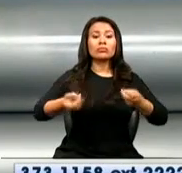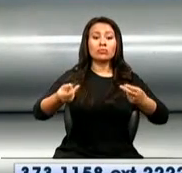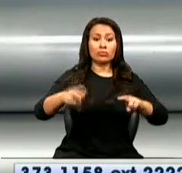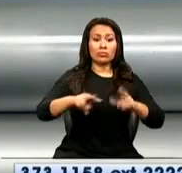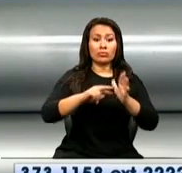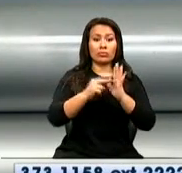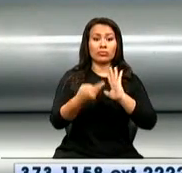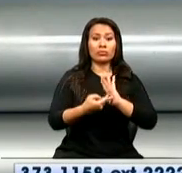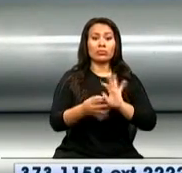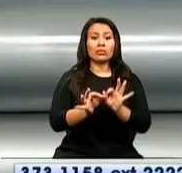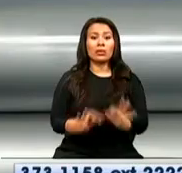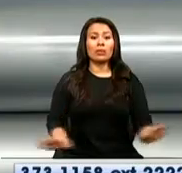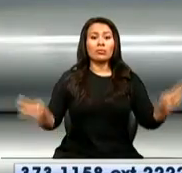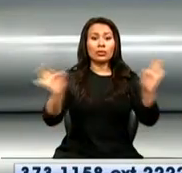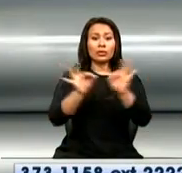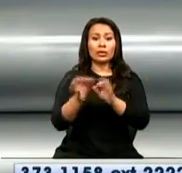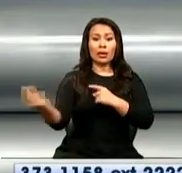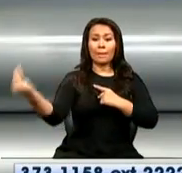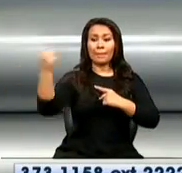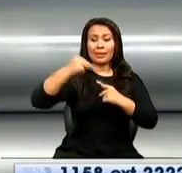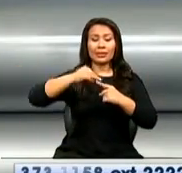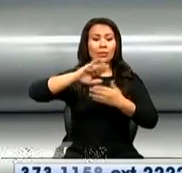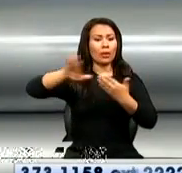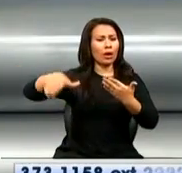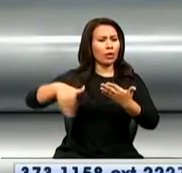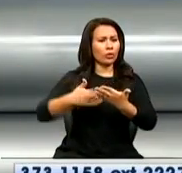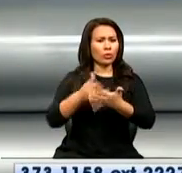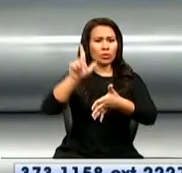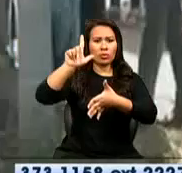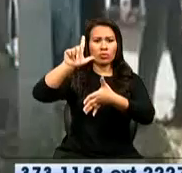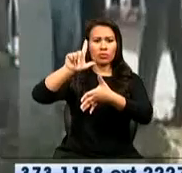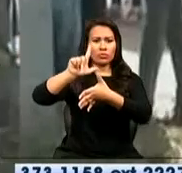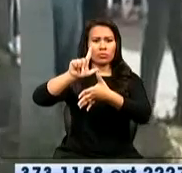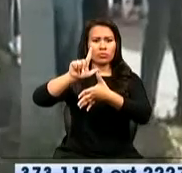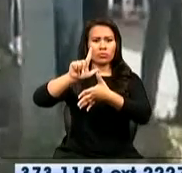constituye un importante mensaje para Latinoamérica.